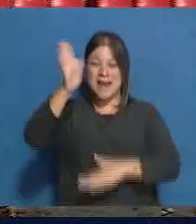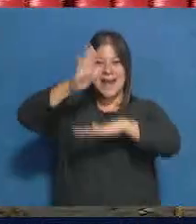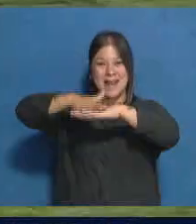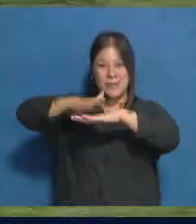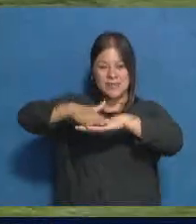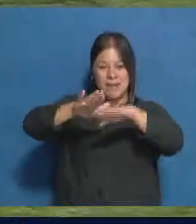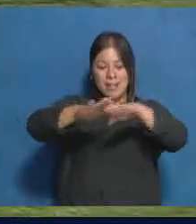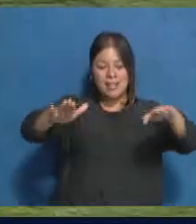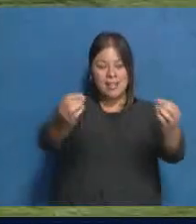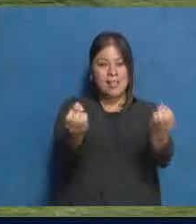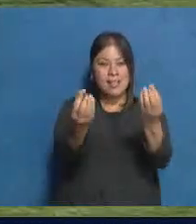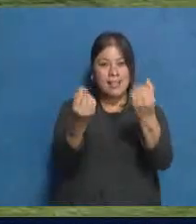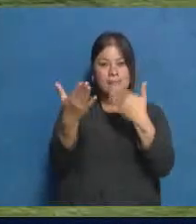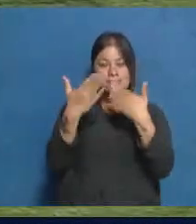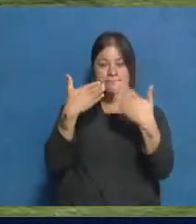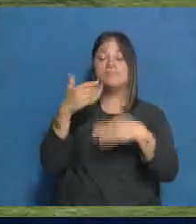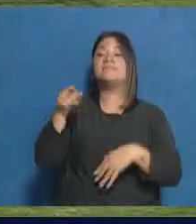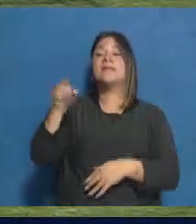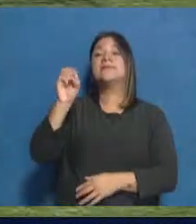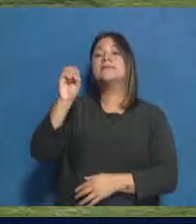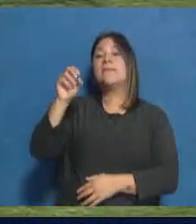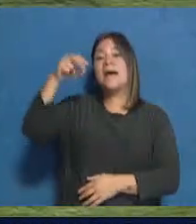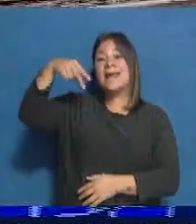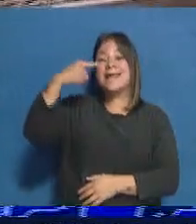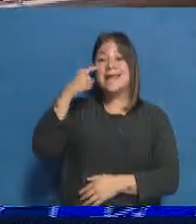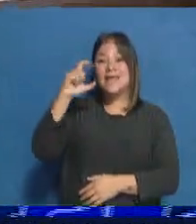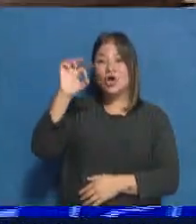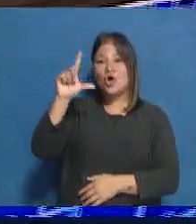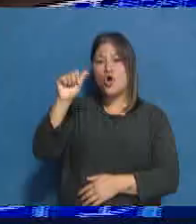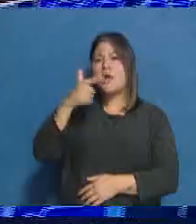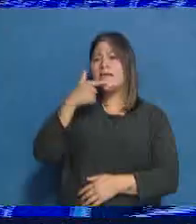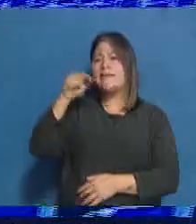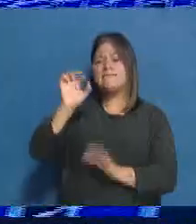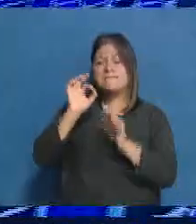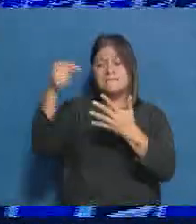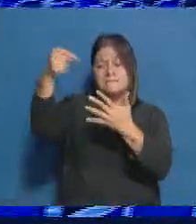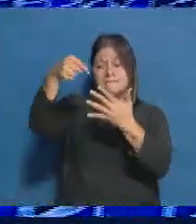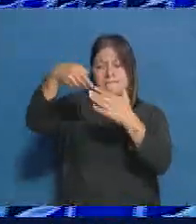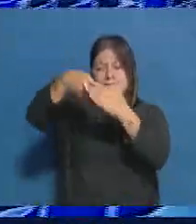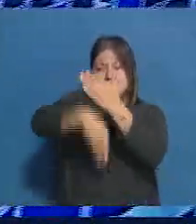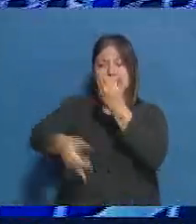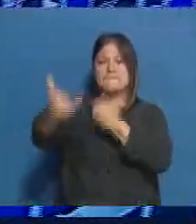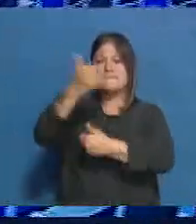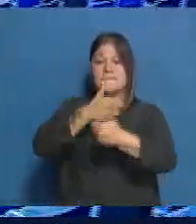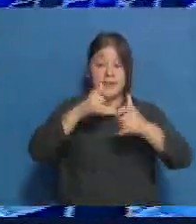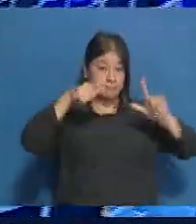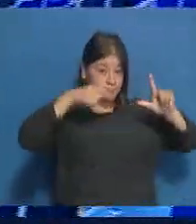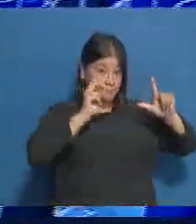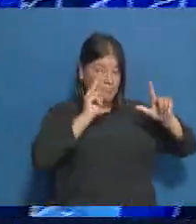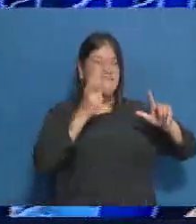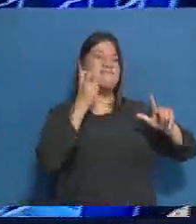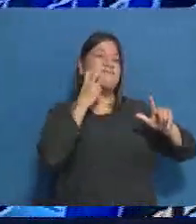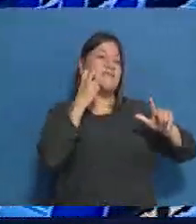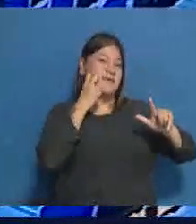resembrado, se llama Nicolás Brico, nos explicó con detalles. Estas imágenes que están viendo son de archivo.